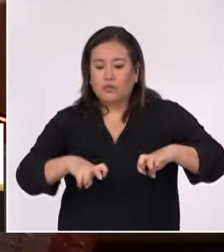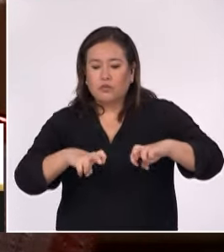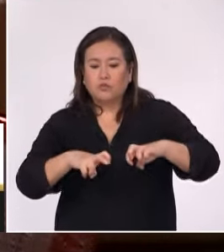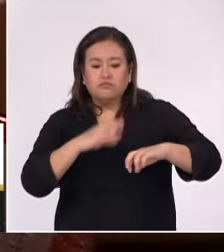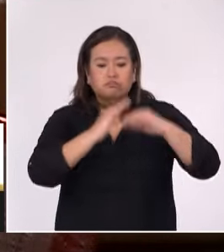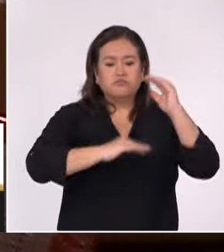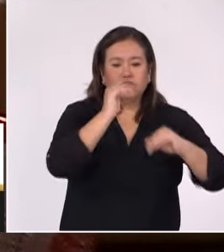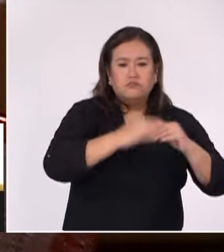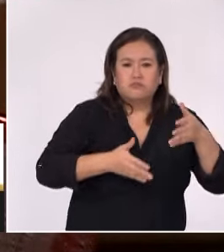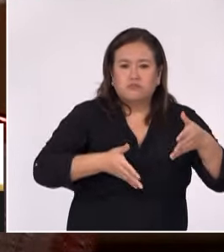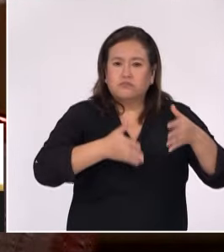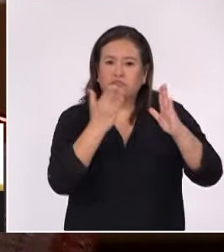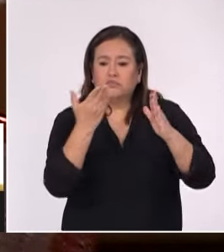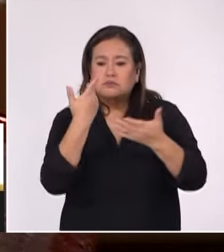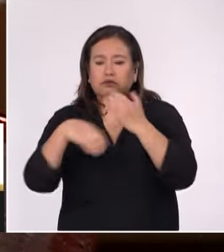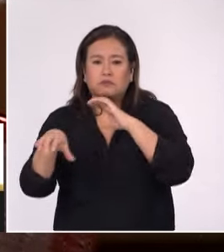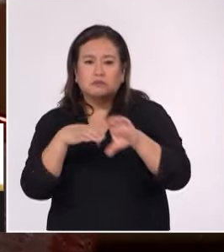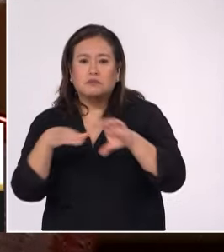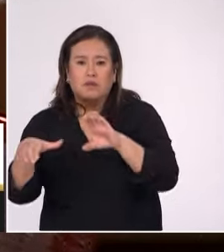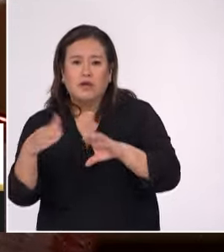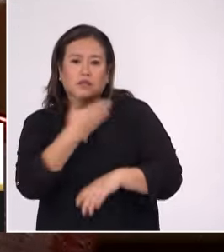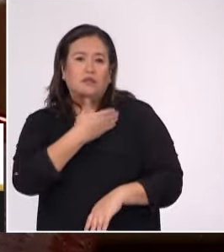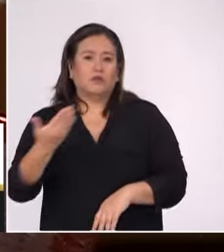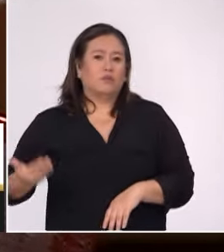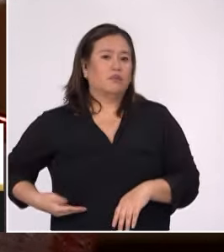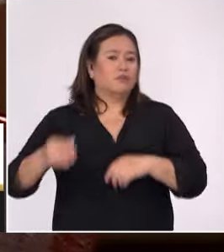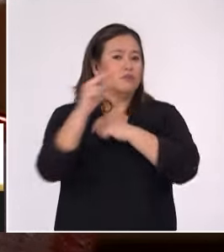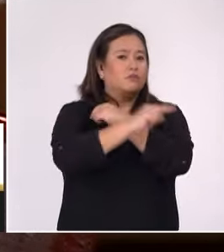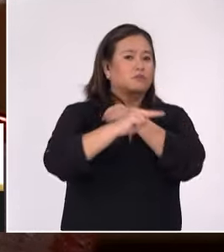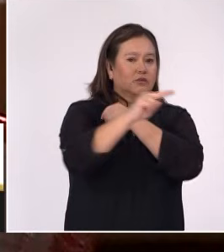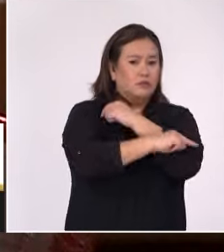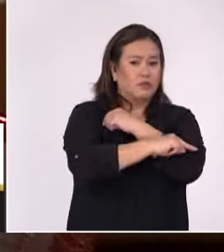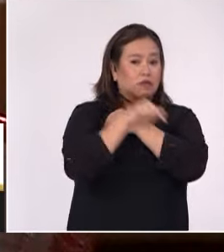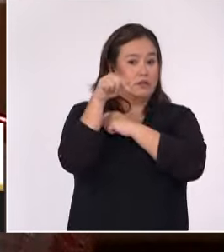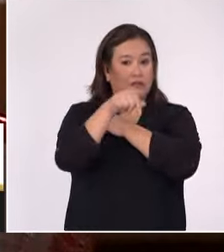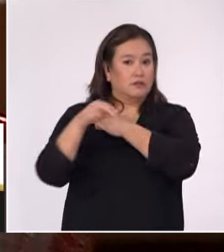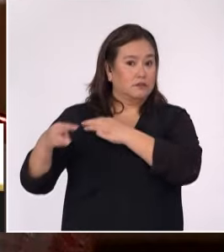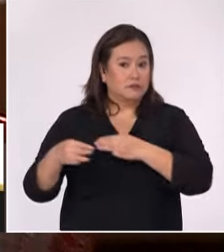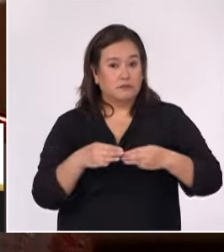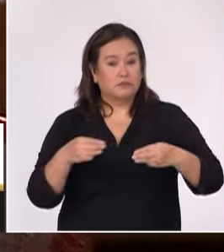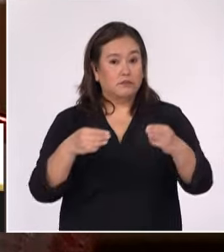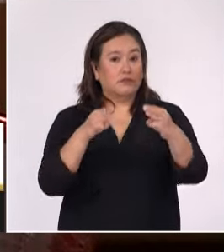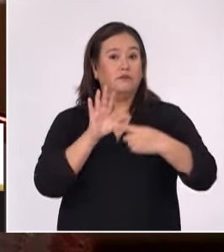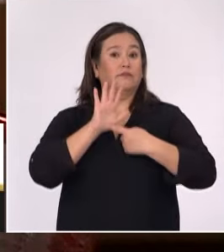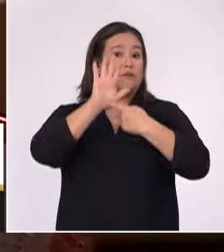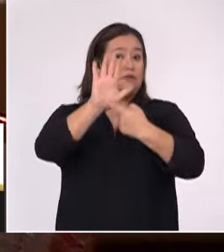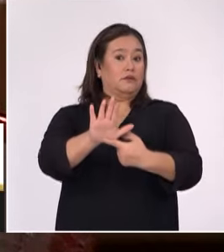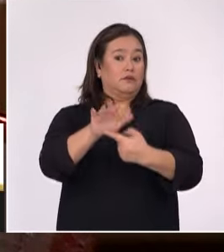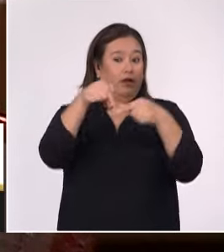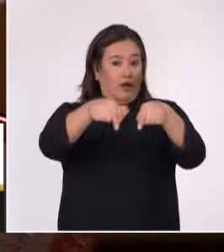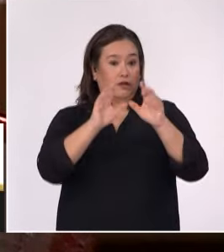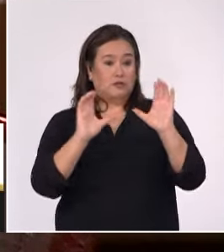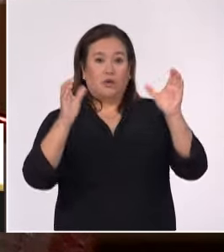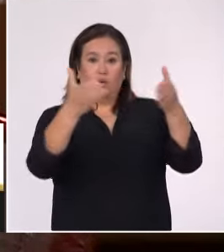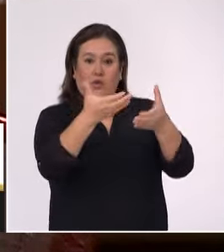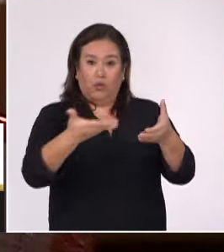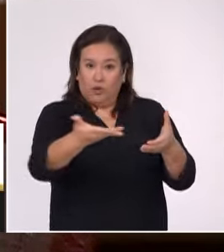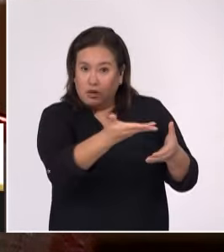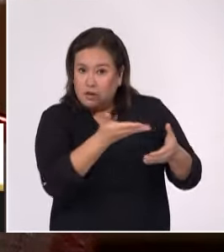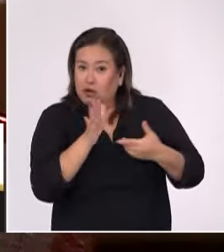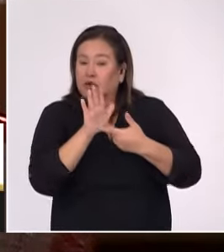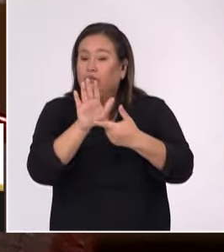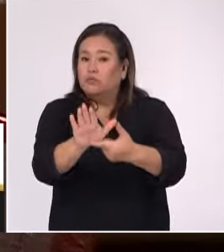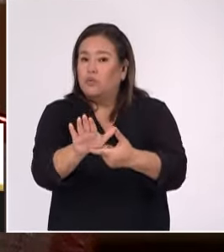infraestructura que realice el Gobierno Nacional. De esta manera, presento ante este honorable Congreso de la